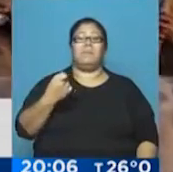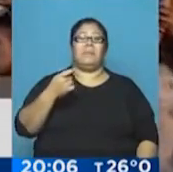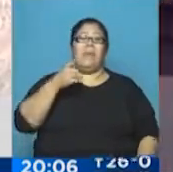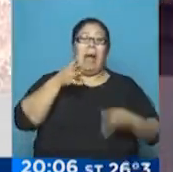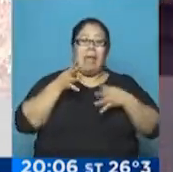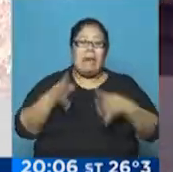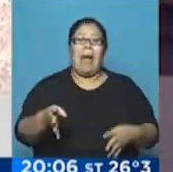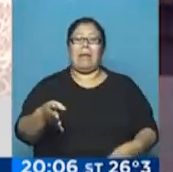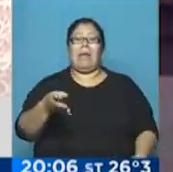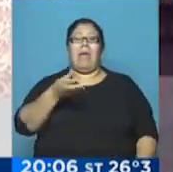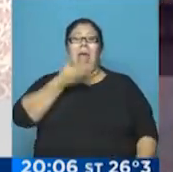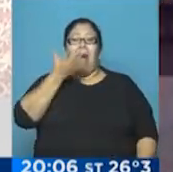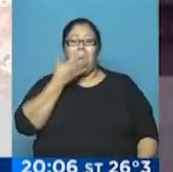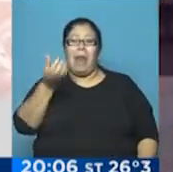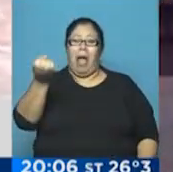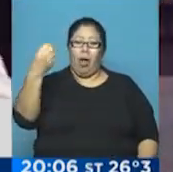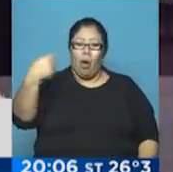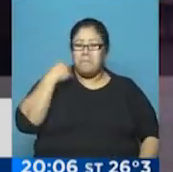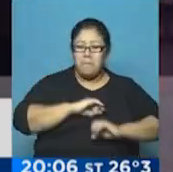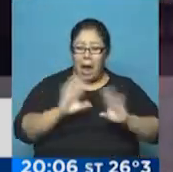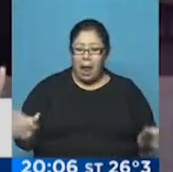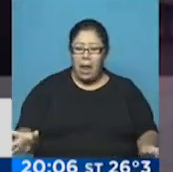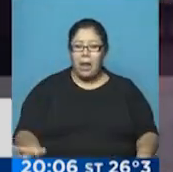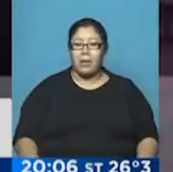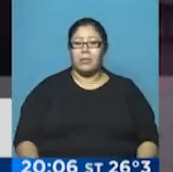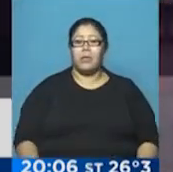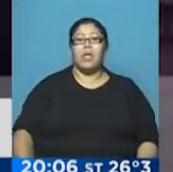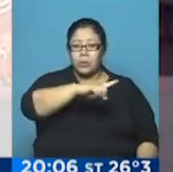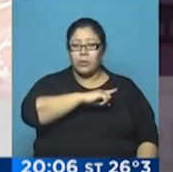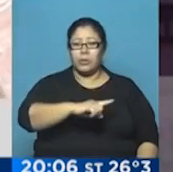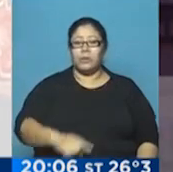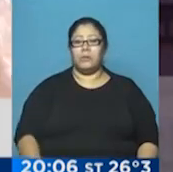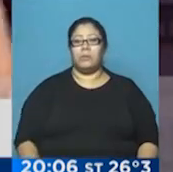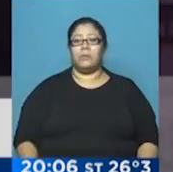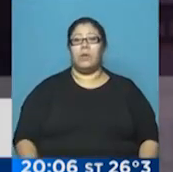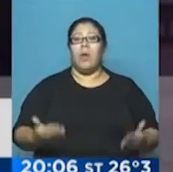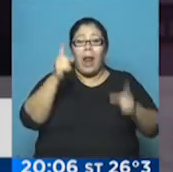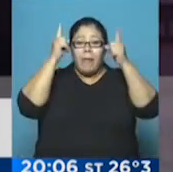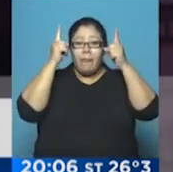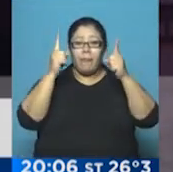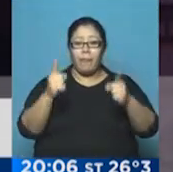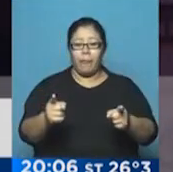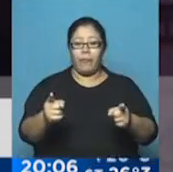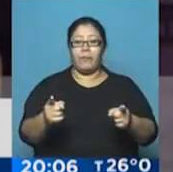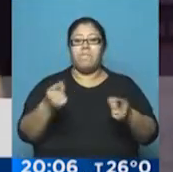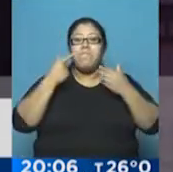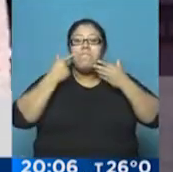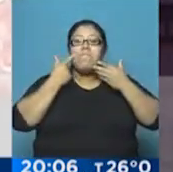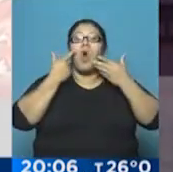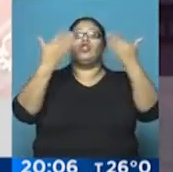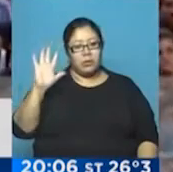persecuciones, difamaciones y calumnias, podemos estar aquí dando cuentas